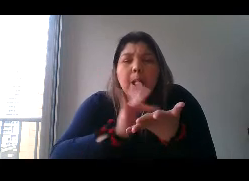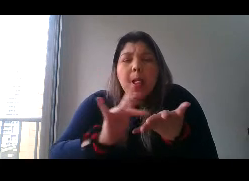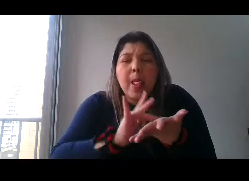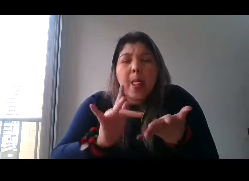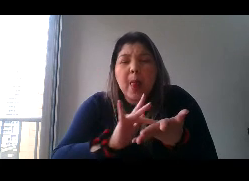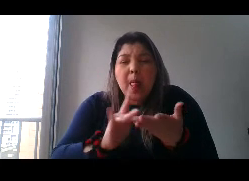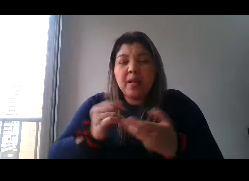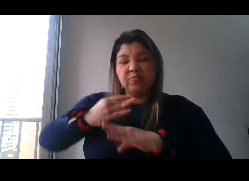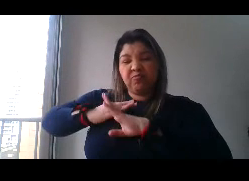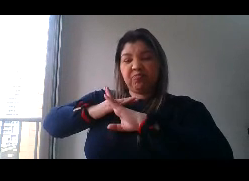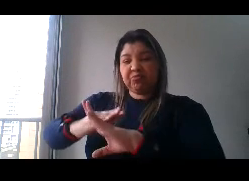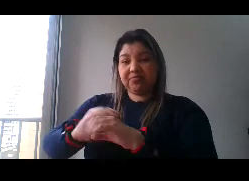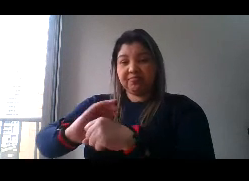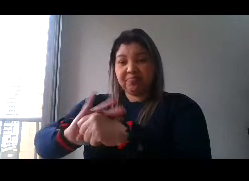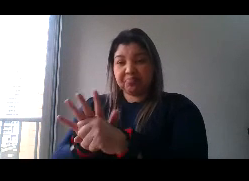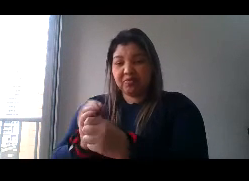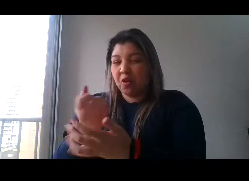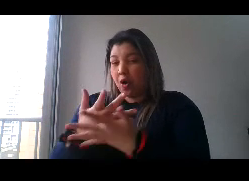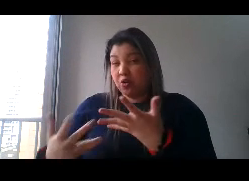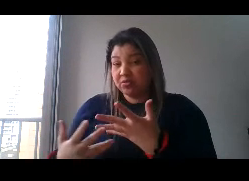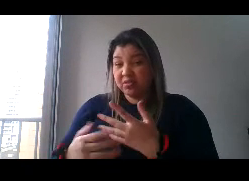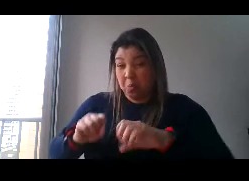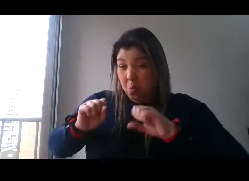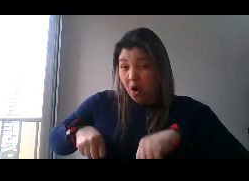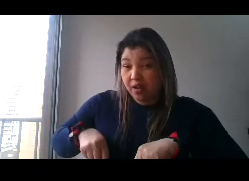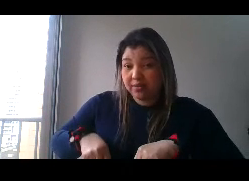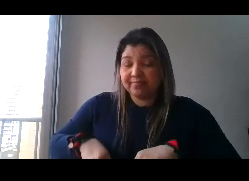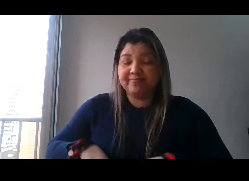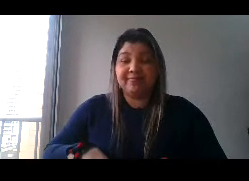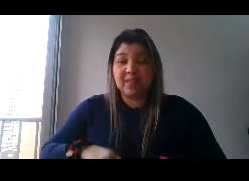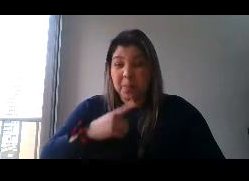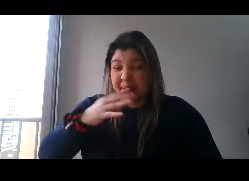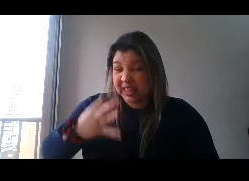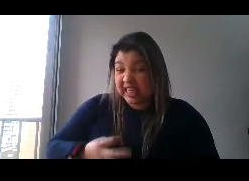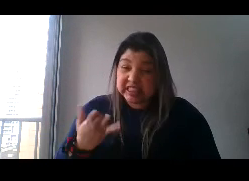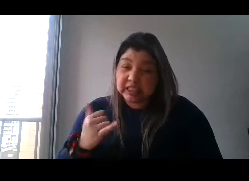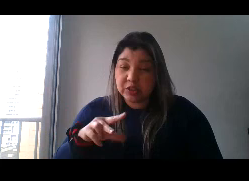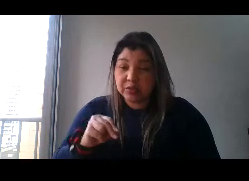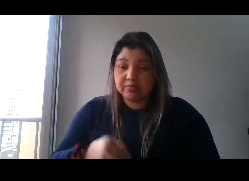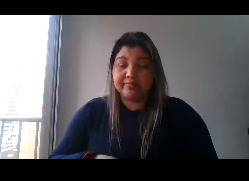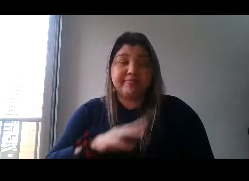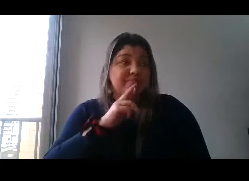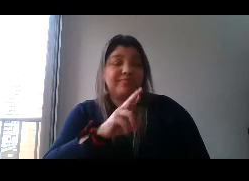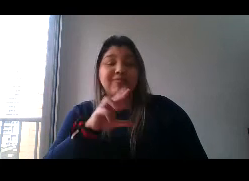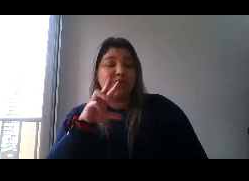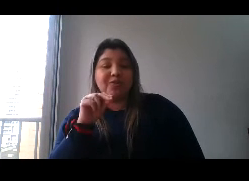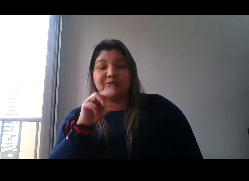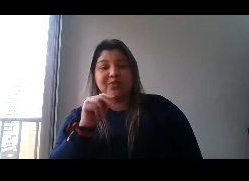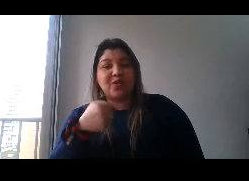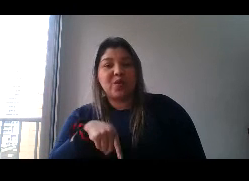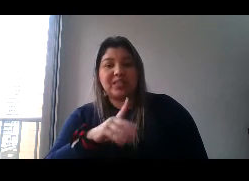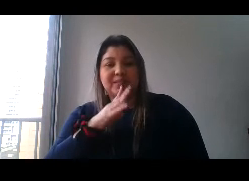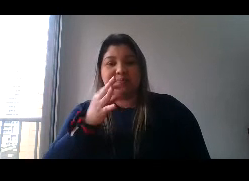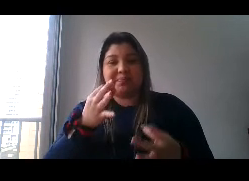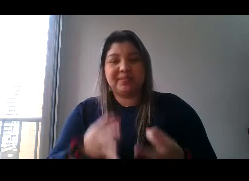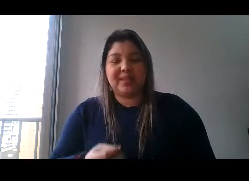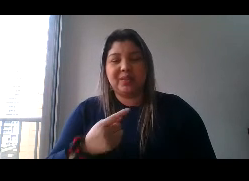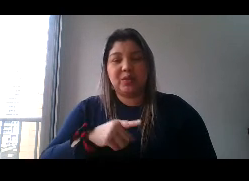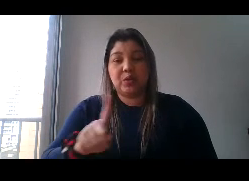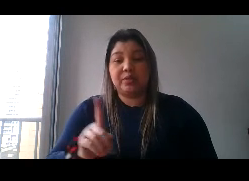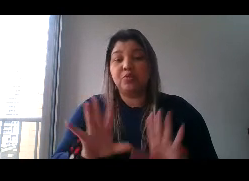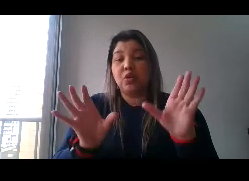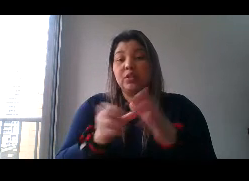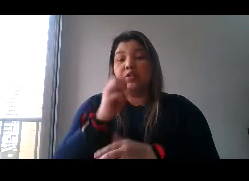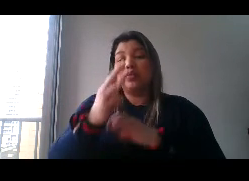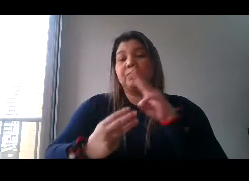Eso no es tan cierto. Miren que, ejemplo, nos dice la Organización Mundial de la Salud, nos